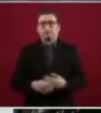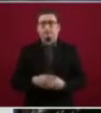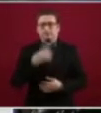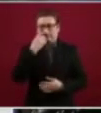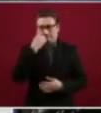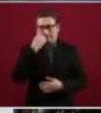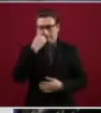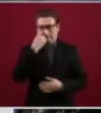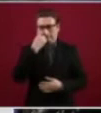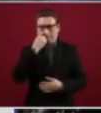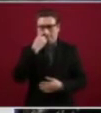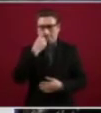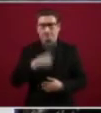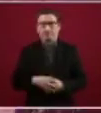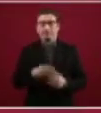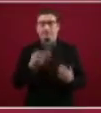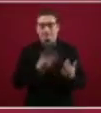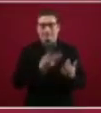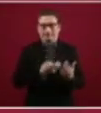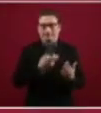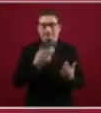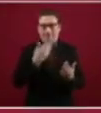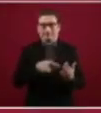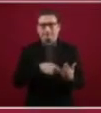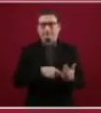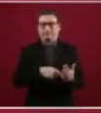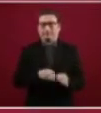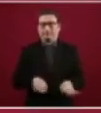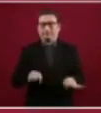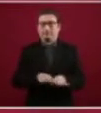Sí, que salvó la vida